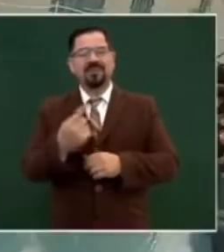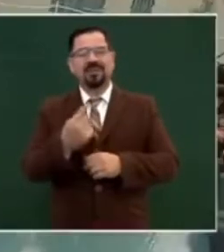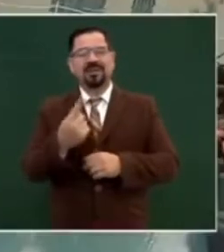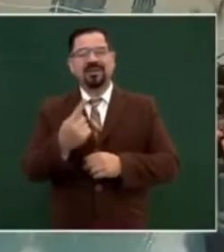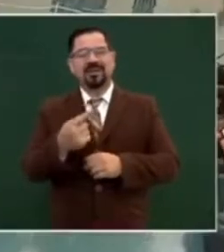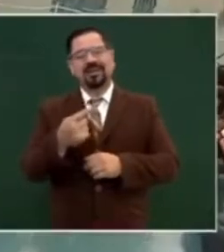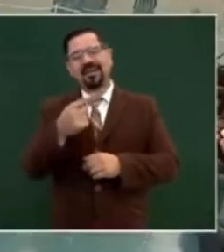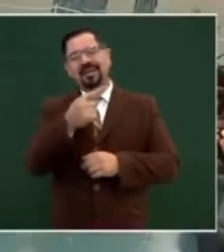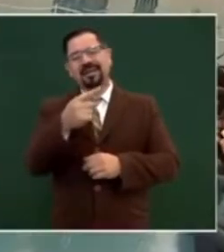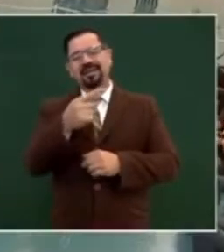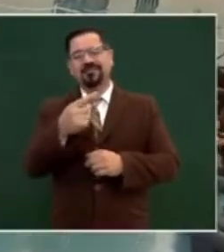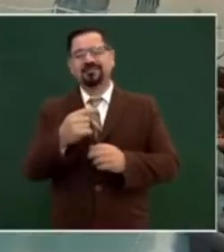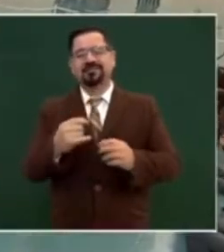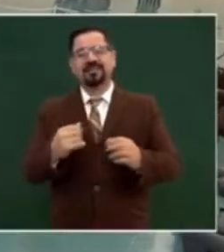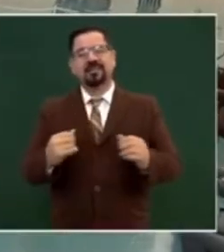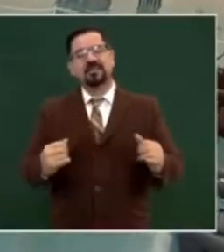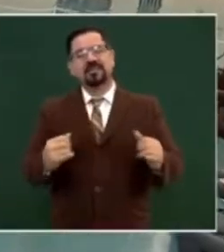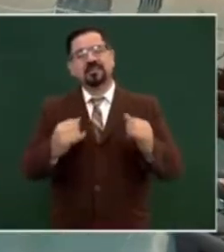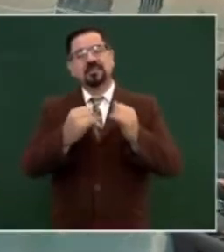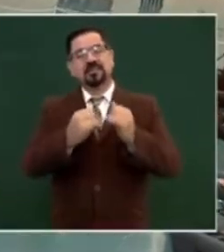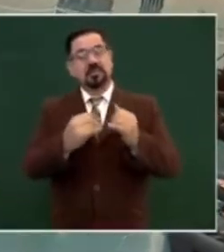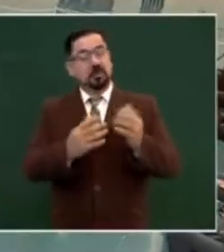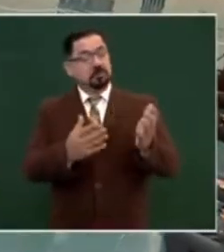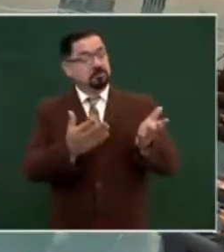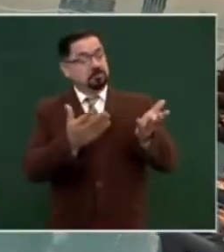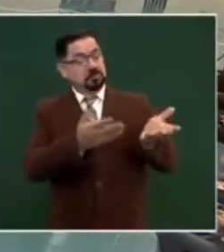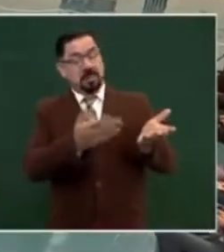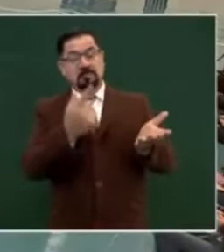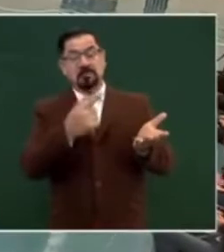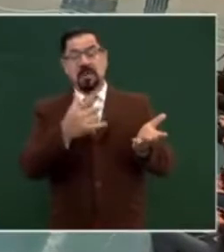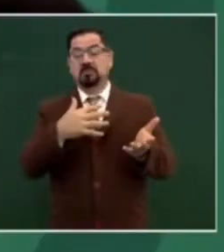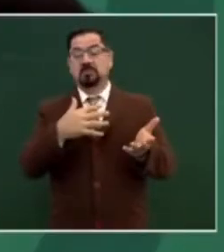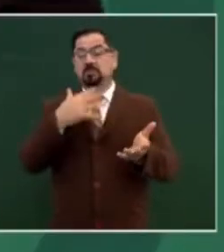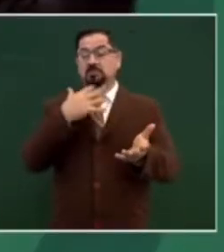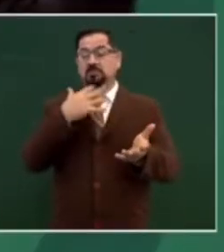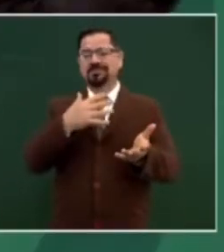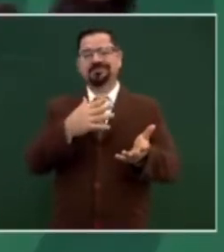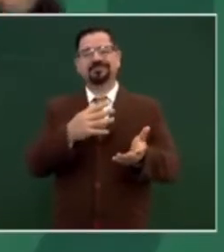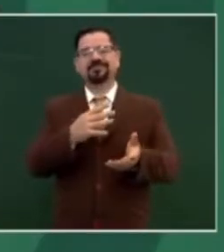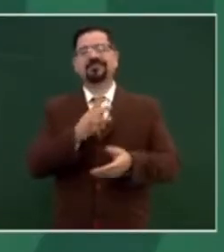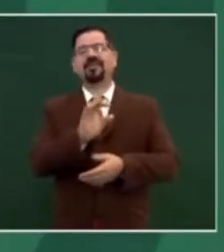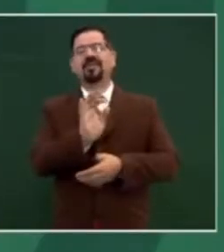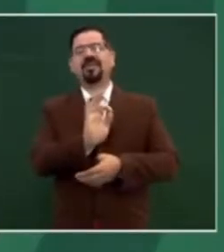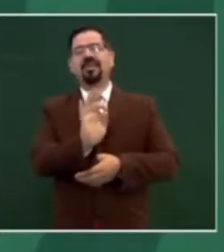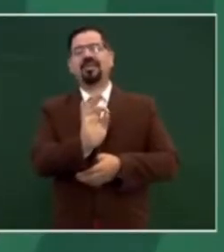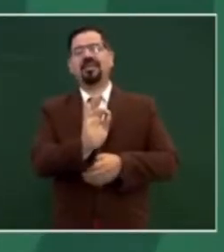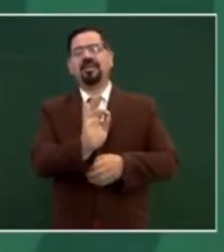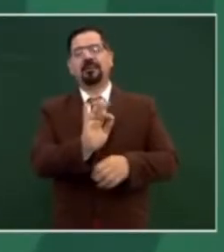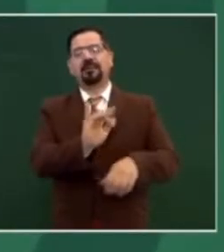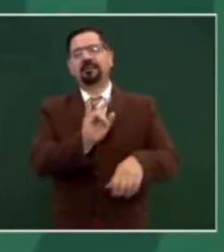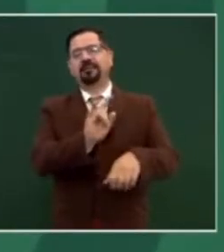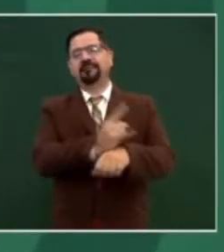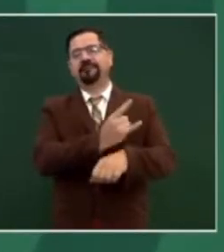para simular de que se combatía la corrupción ya saben que no tengo diferencias también con ellos